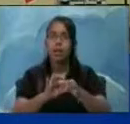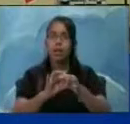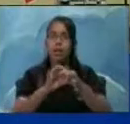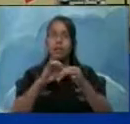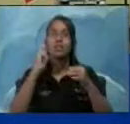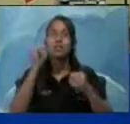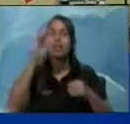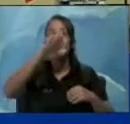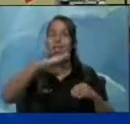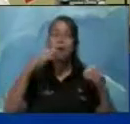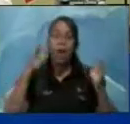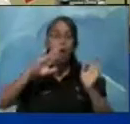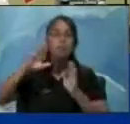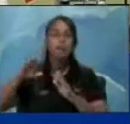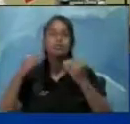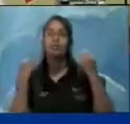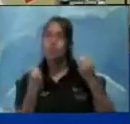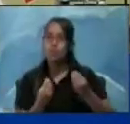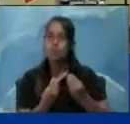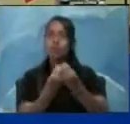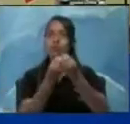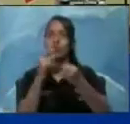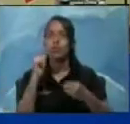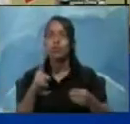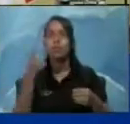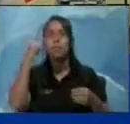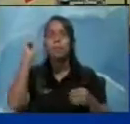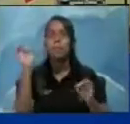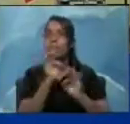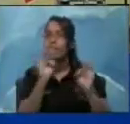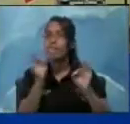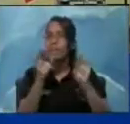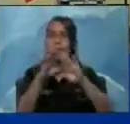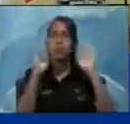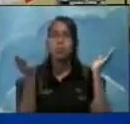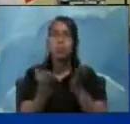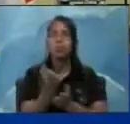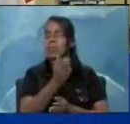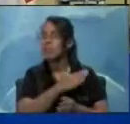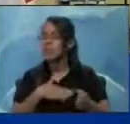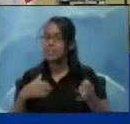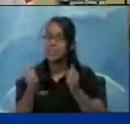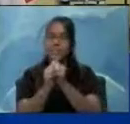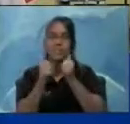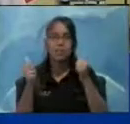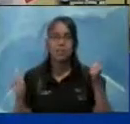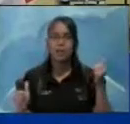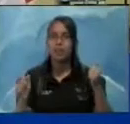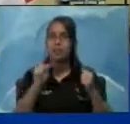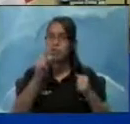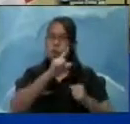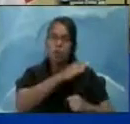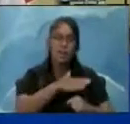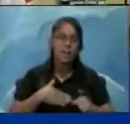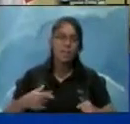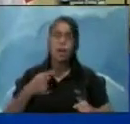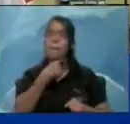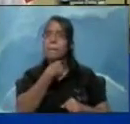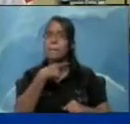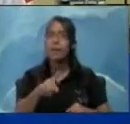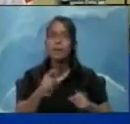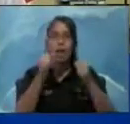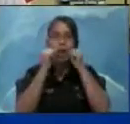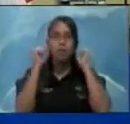yaban Juntos por nada del mundo se querían separar no querían perder la